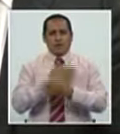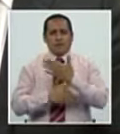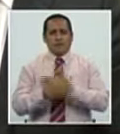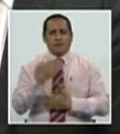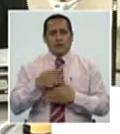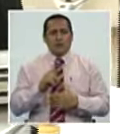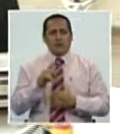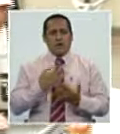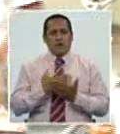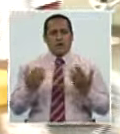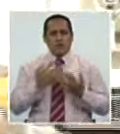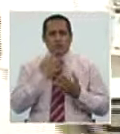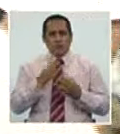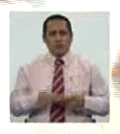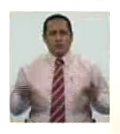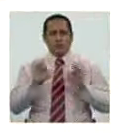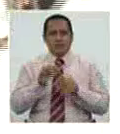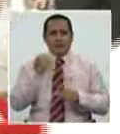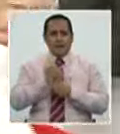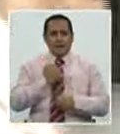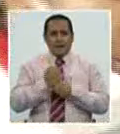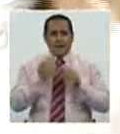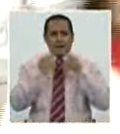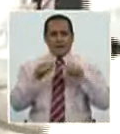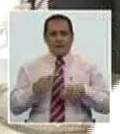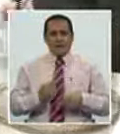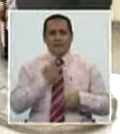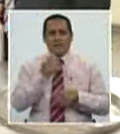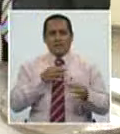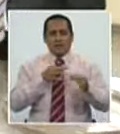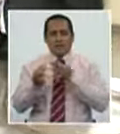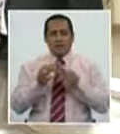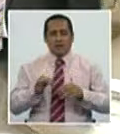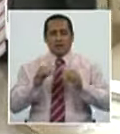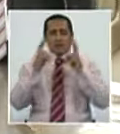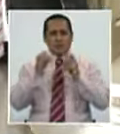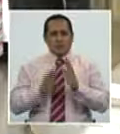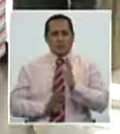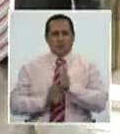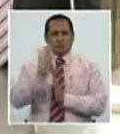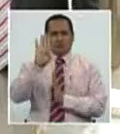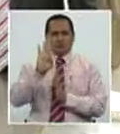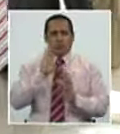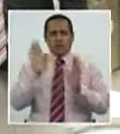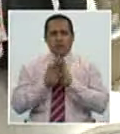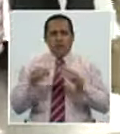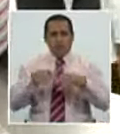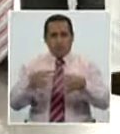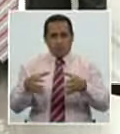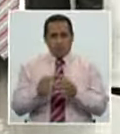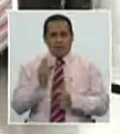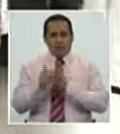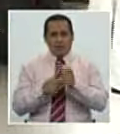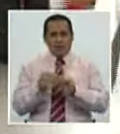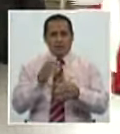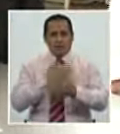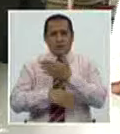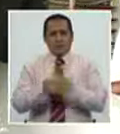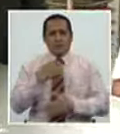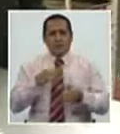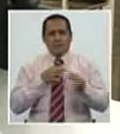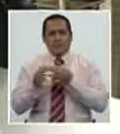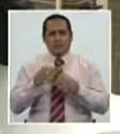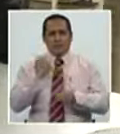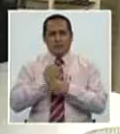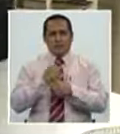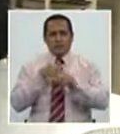con discapacidad. Una cosa que estamos trabajando aquí también, cada vez más, es el tema de emprendimiento, ¿no? O sea, una parte de las personas con discapacidad consideran